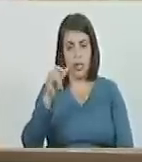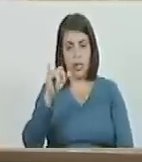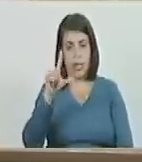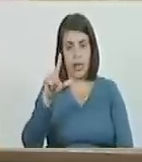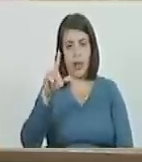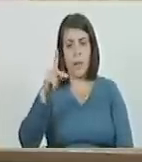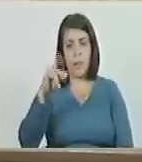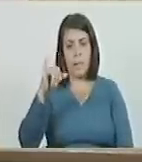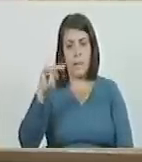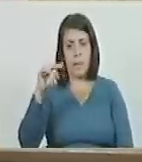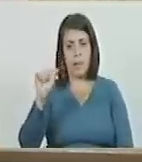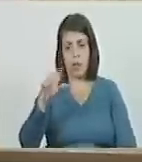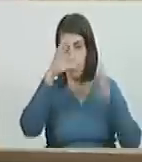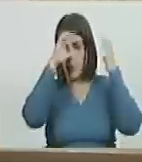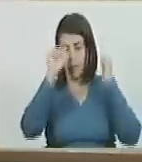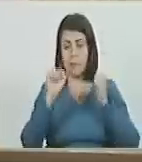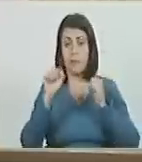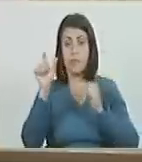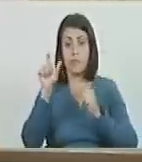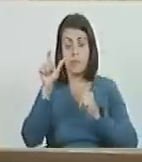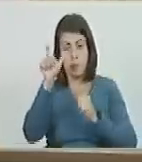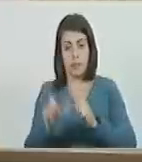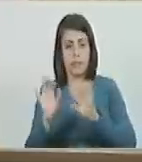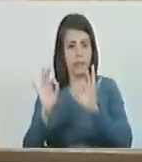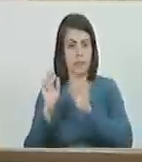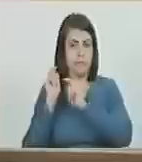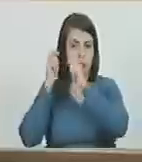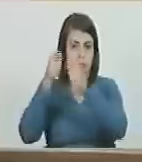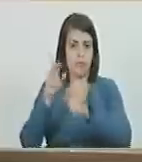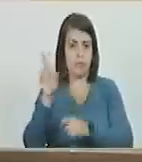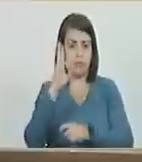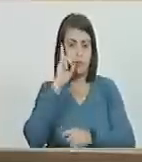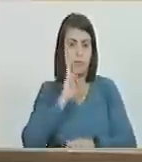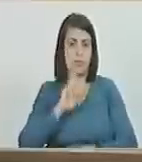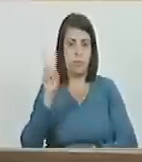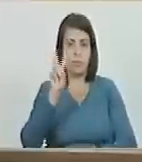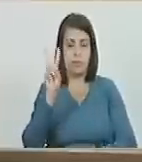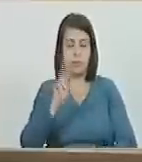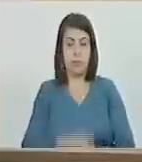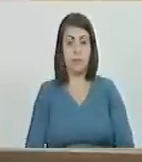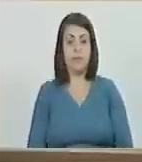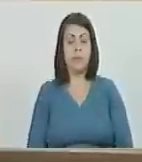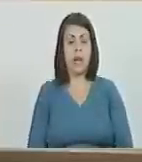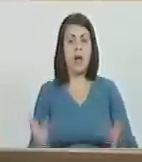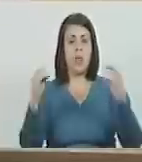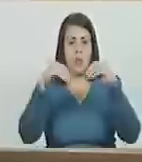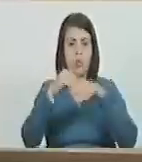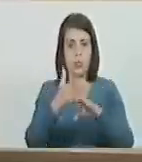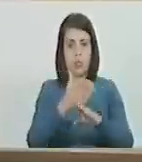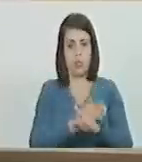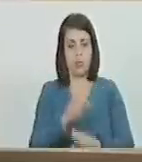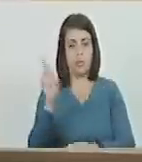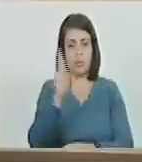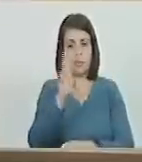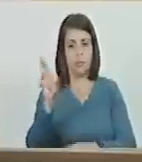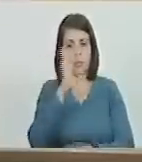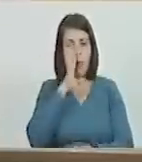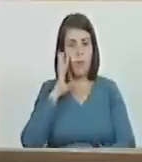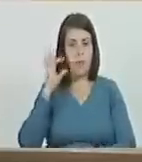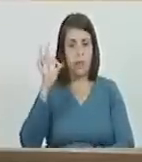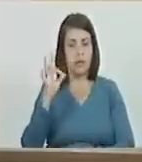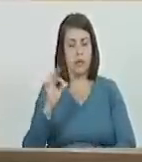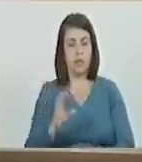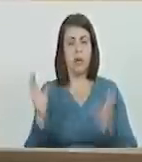como embajador extraordinario y plenipotenciario de la República Bolivariana de Venezuela ante la República